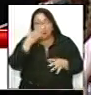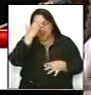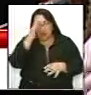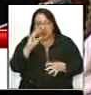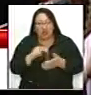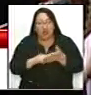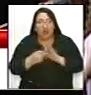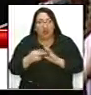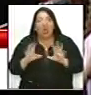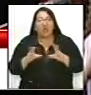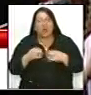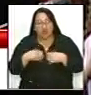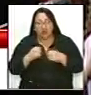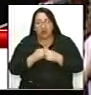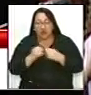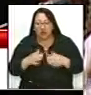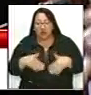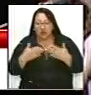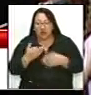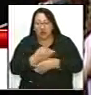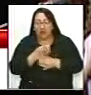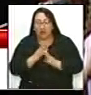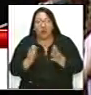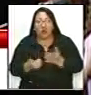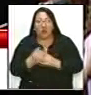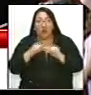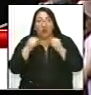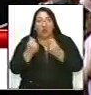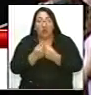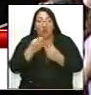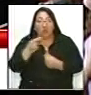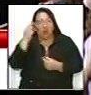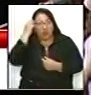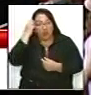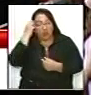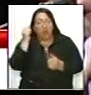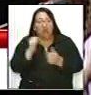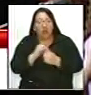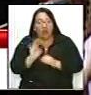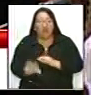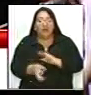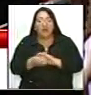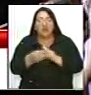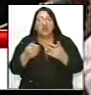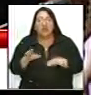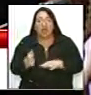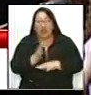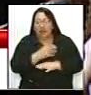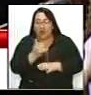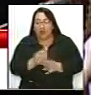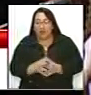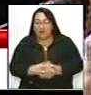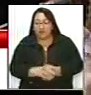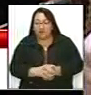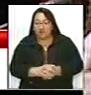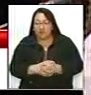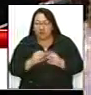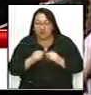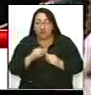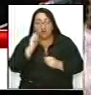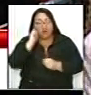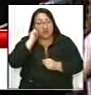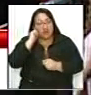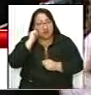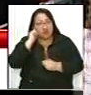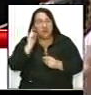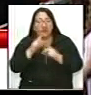estaba habilitada la posibilidad de conformar nuevos grupos parlamentarios o adherirse a los ya existentes. Continúa, dice, para ese